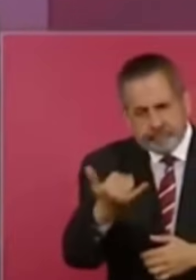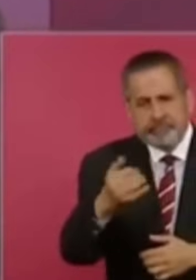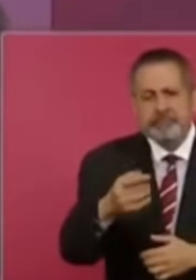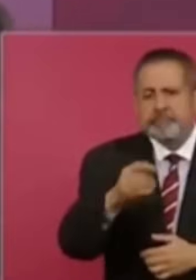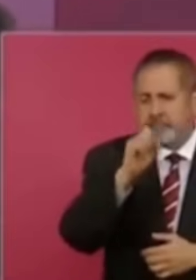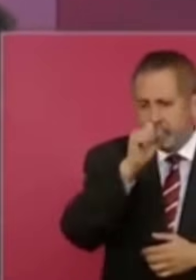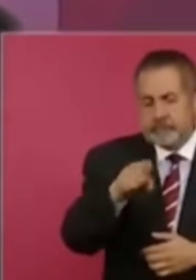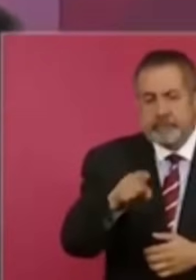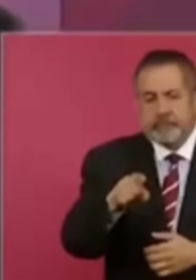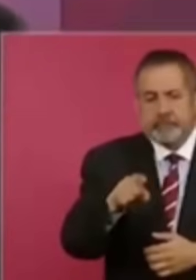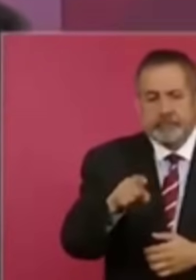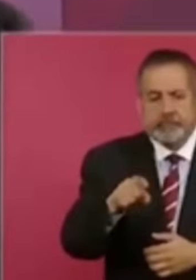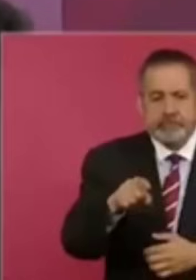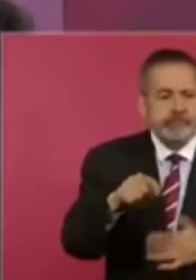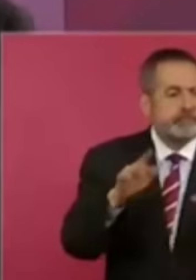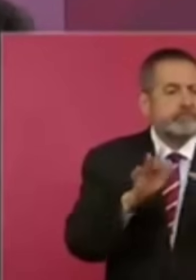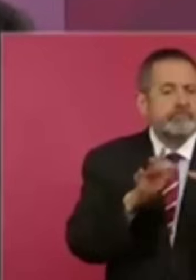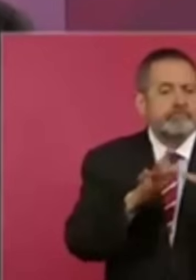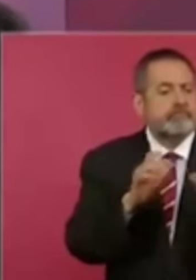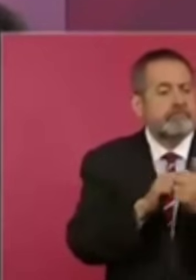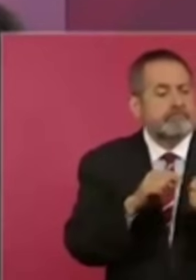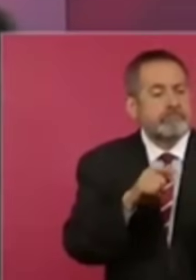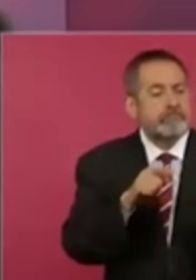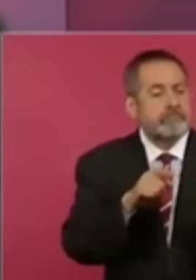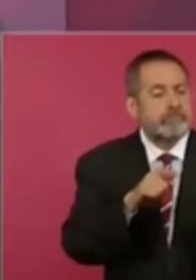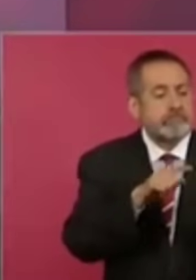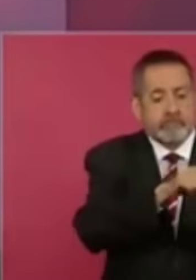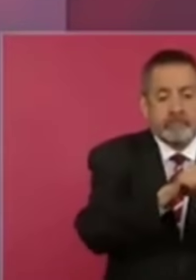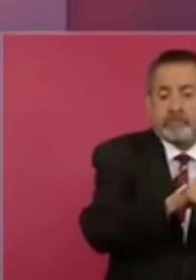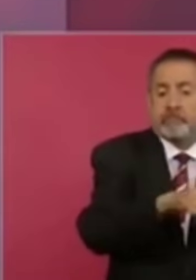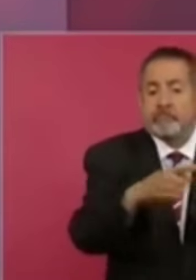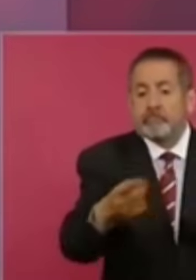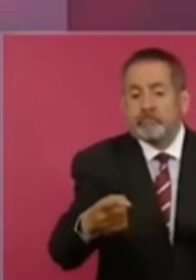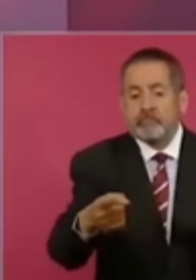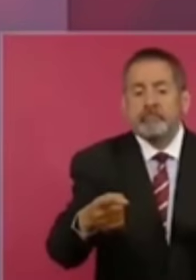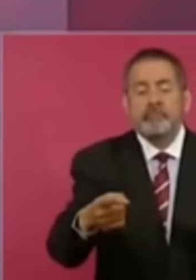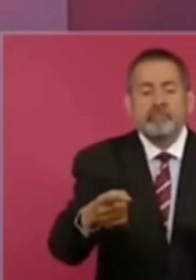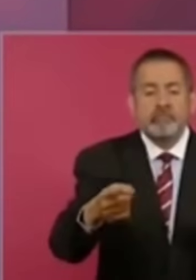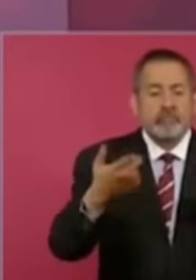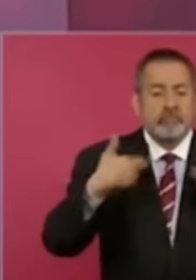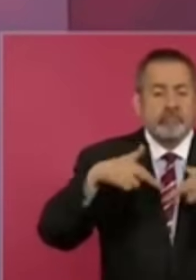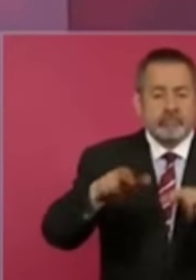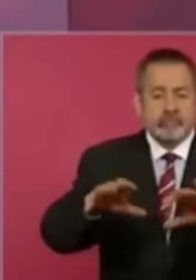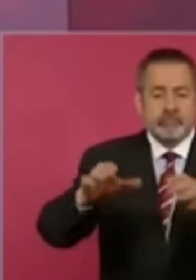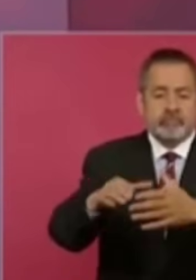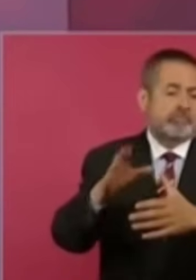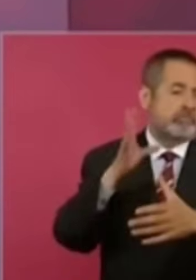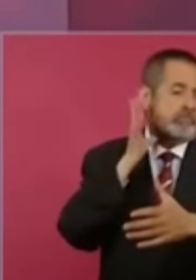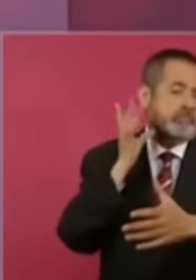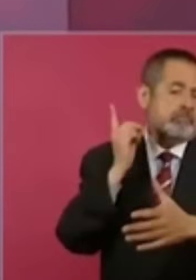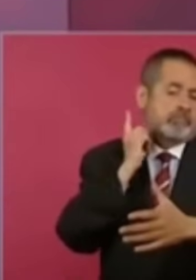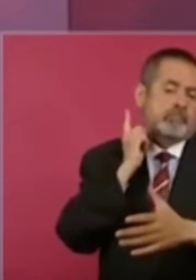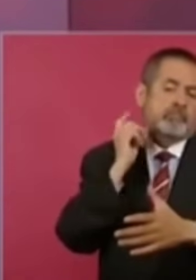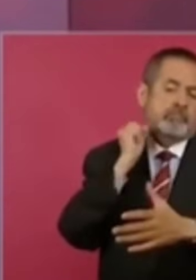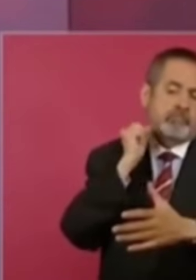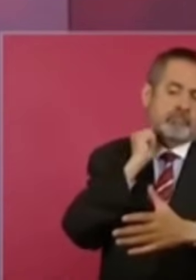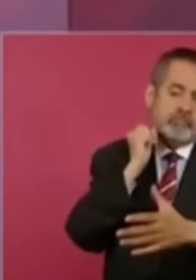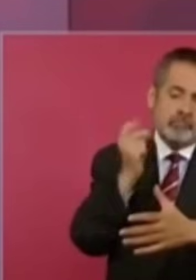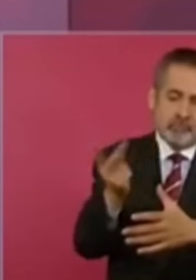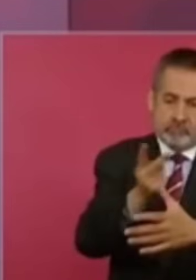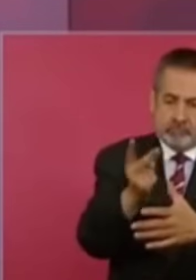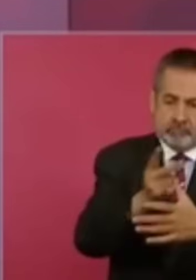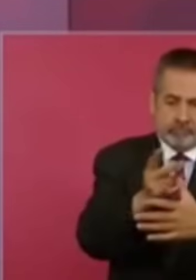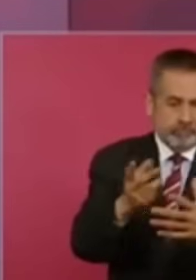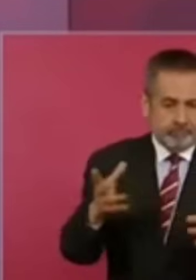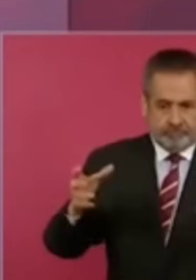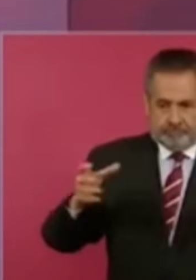se va a tener comunicación también con representantes del Congreso, tanto de la Cámara de Diputados como de la Cámara de